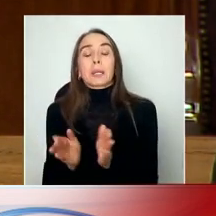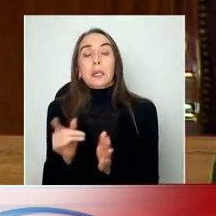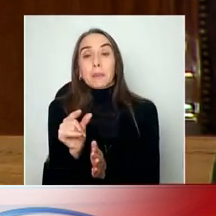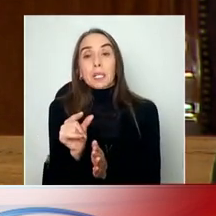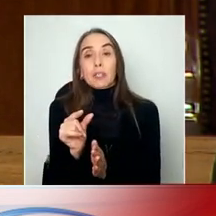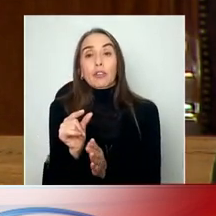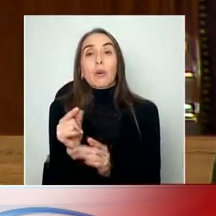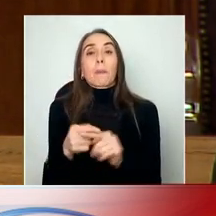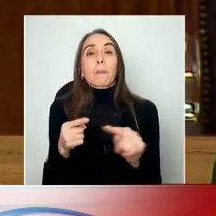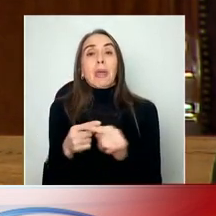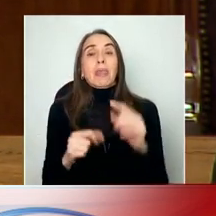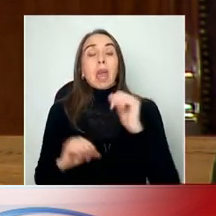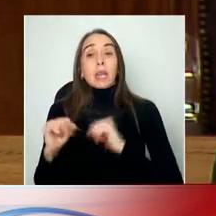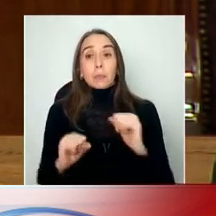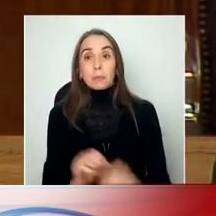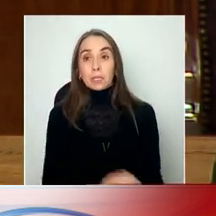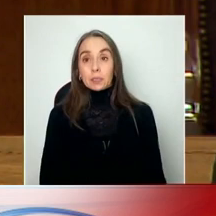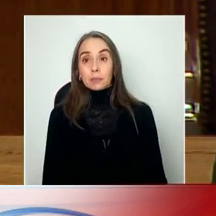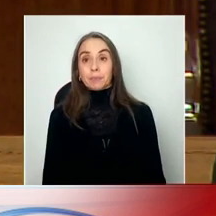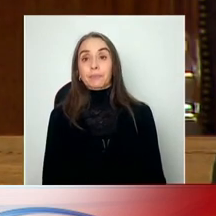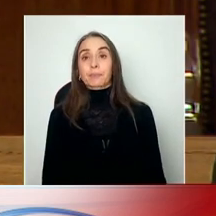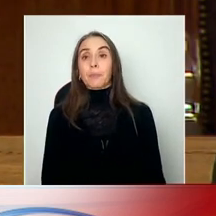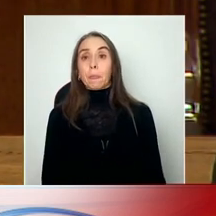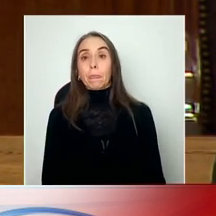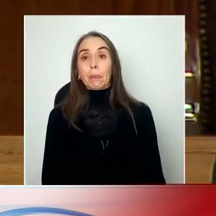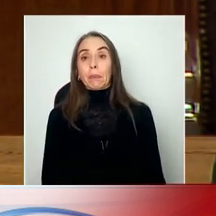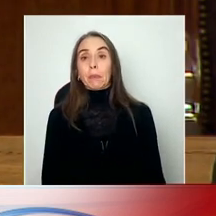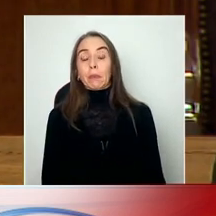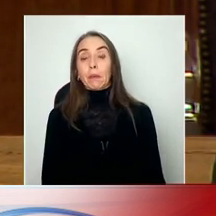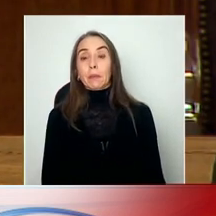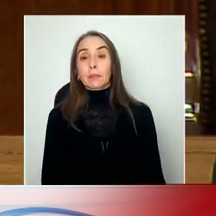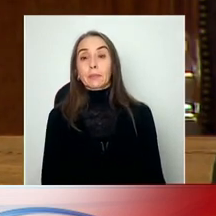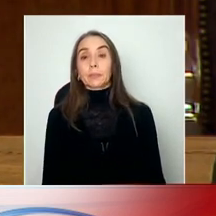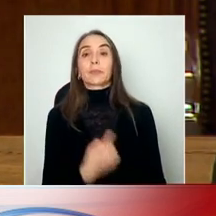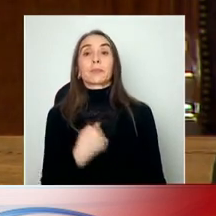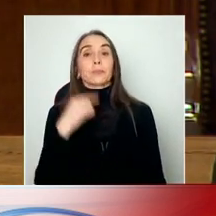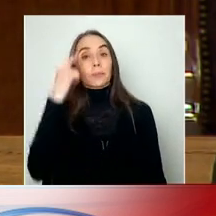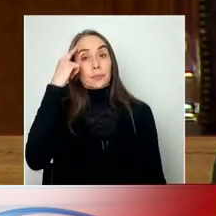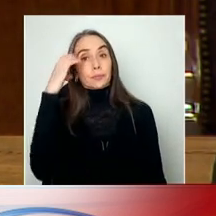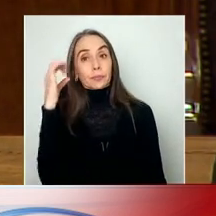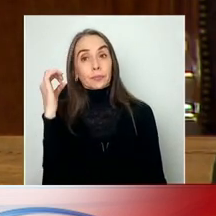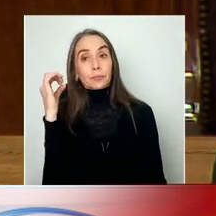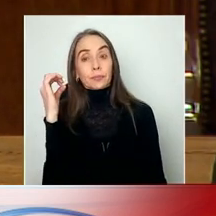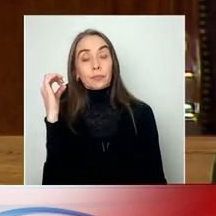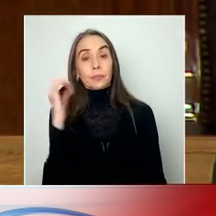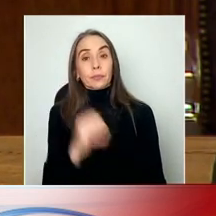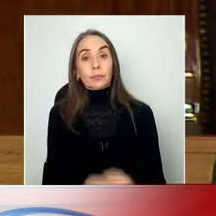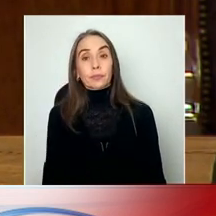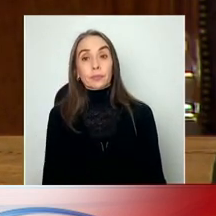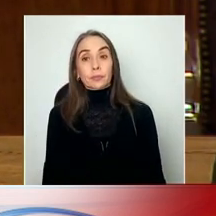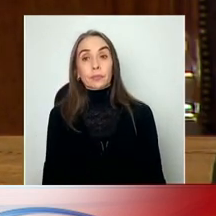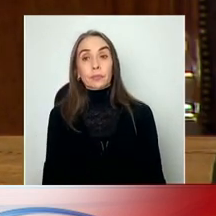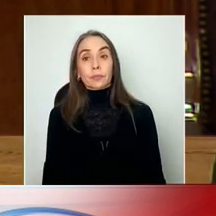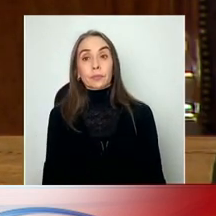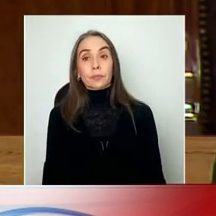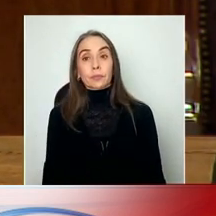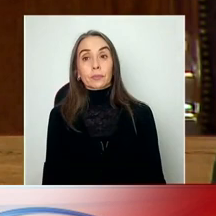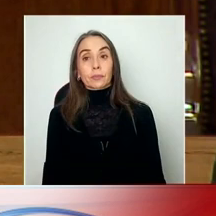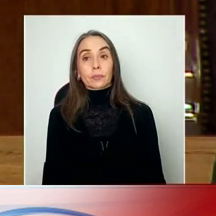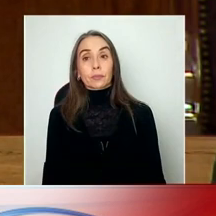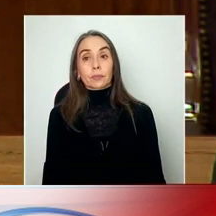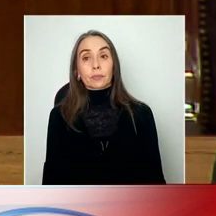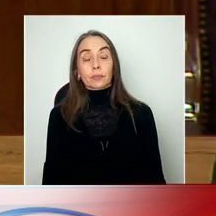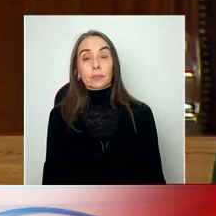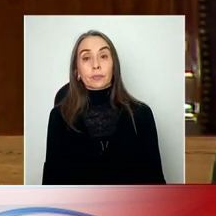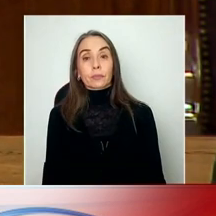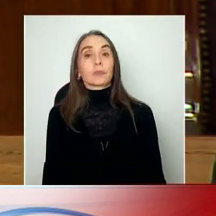500 mil pesos finalmente fue publicado en el diario oficial El pasado martes 30 de mayo del presente año con la aprobación de la ley que